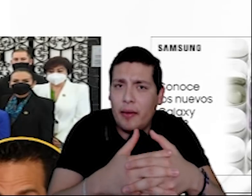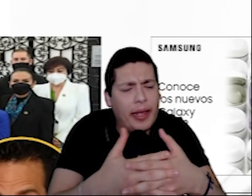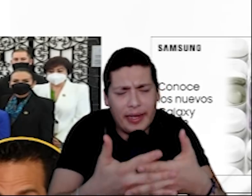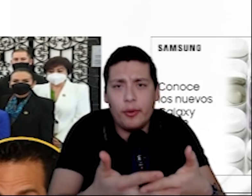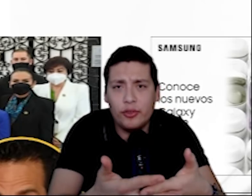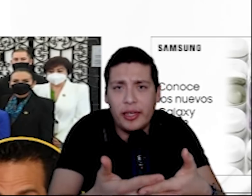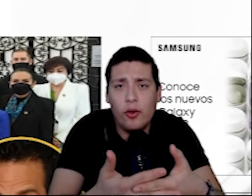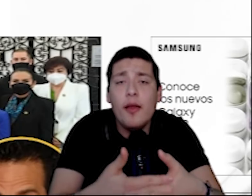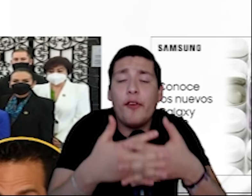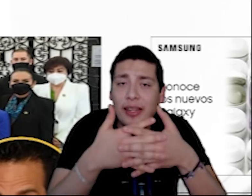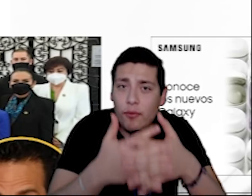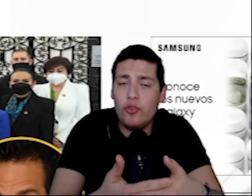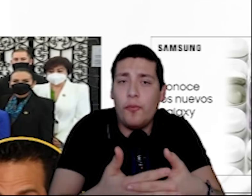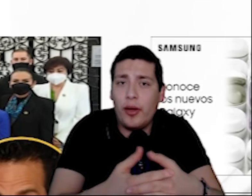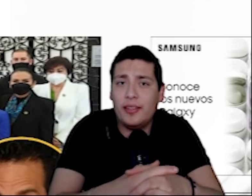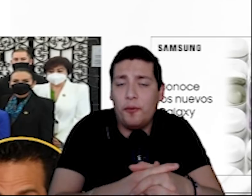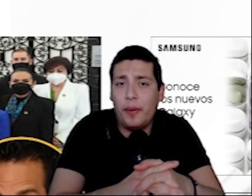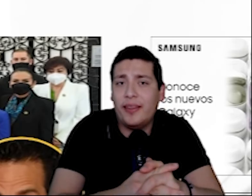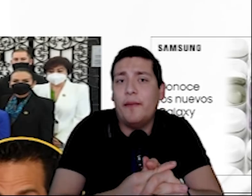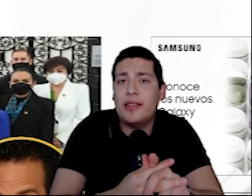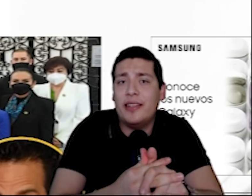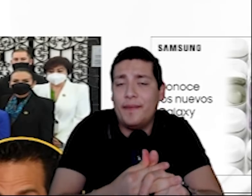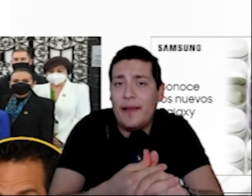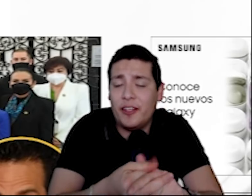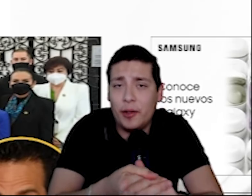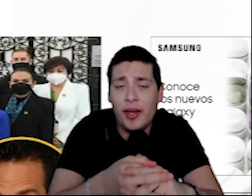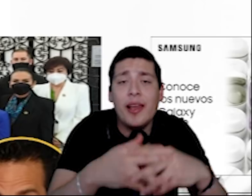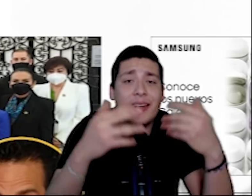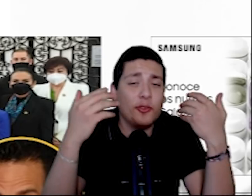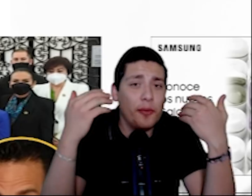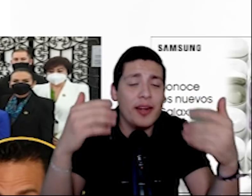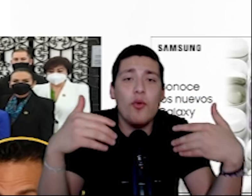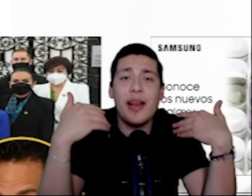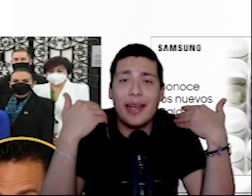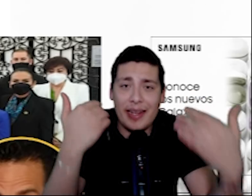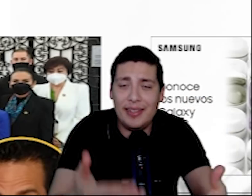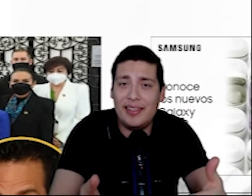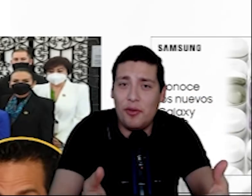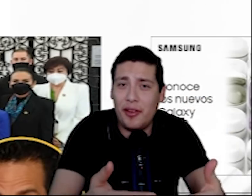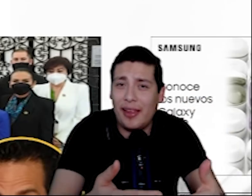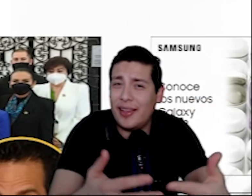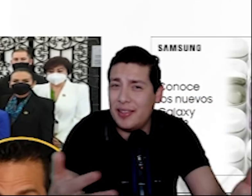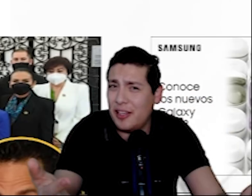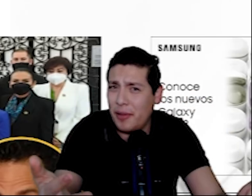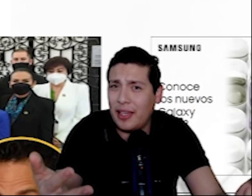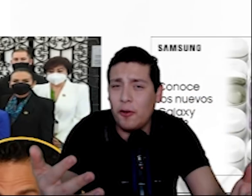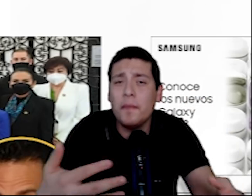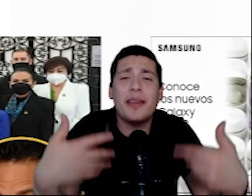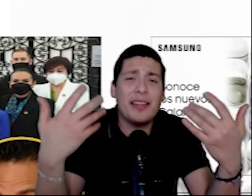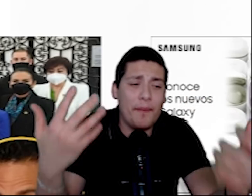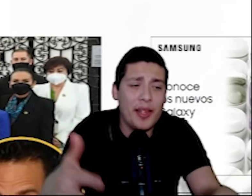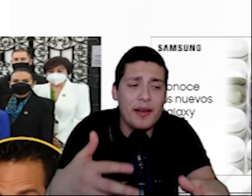reconocerlo. Falta mucho por hacer por parte del presidente Andrés Manuel resolver una crisis de seguridad que existe en